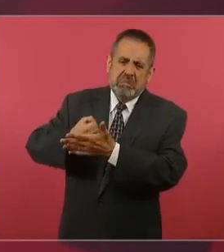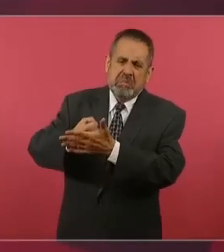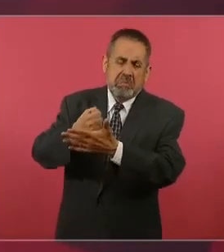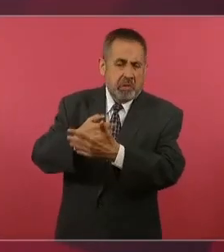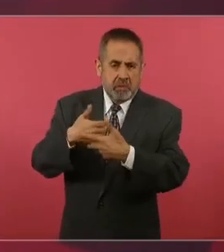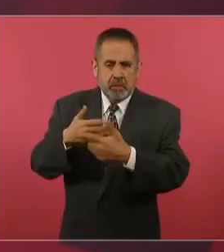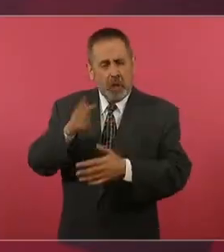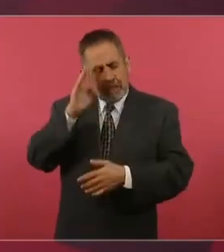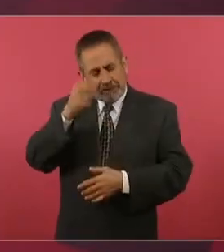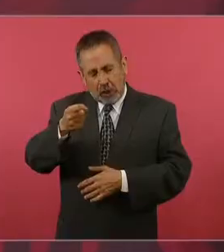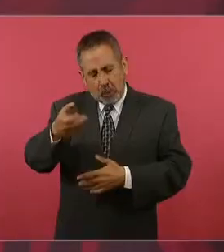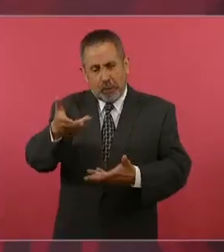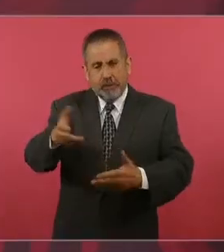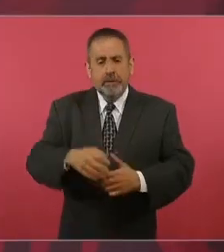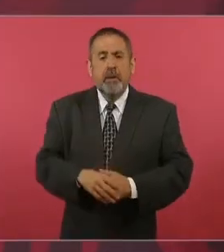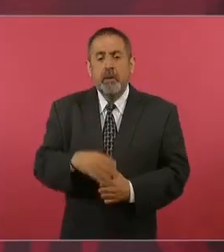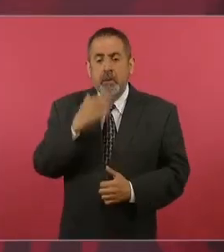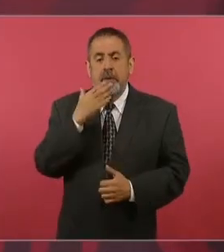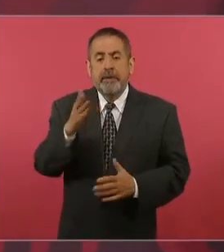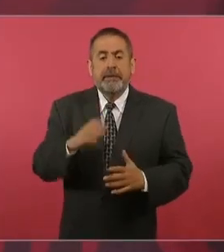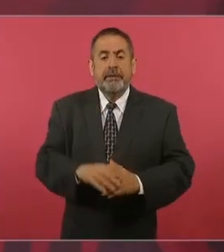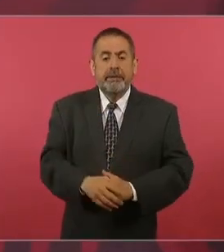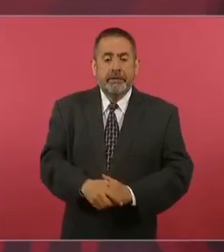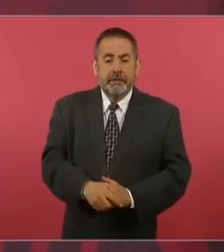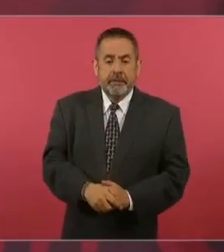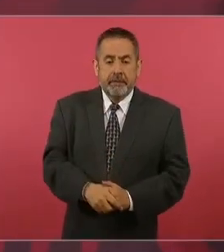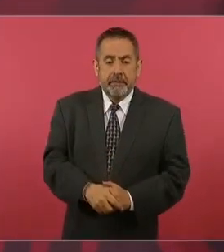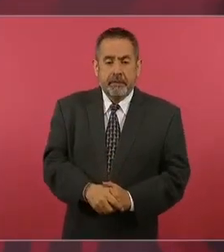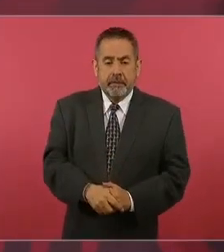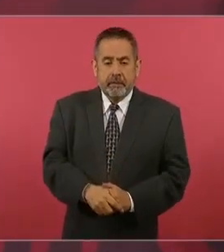Y un saludo a ella. Muy bien.